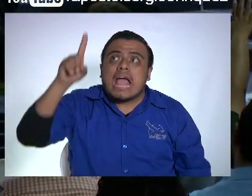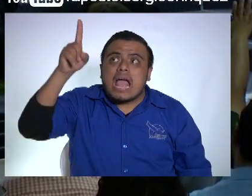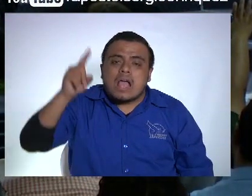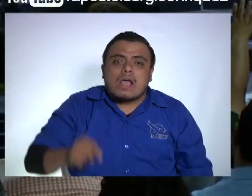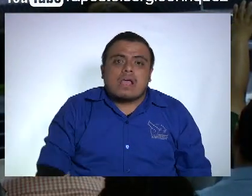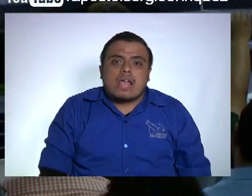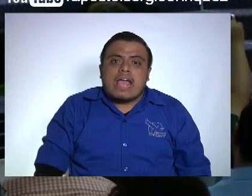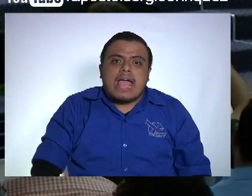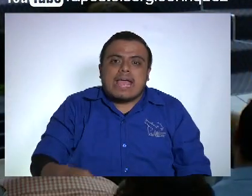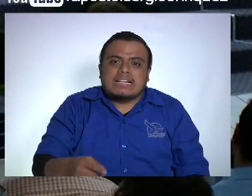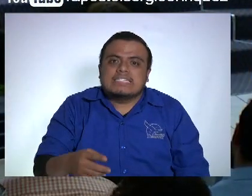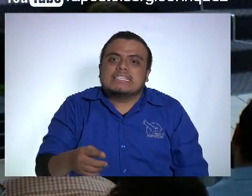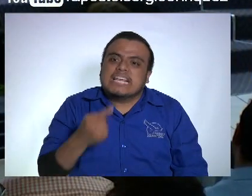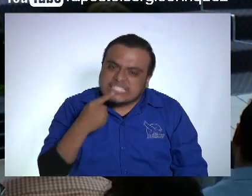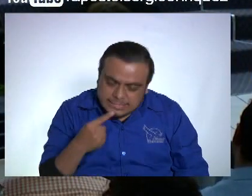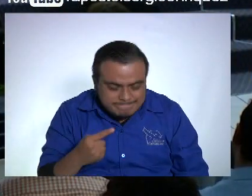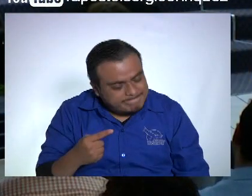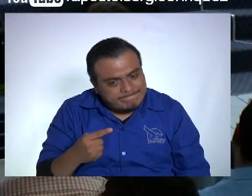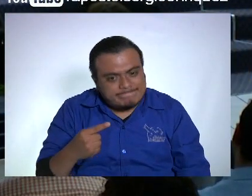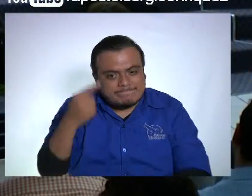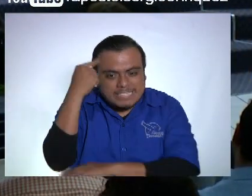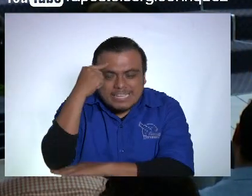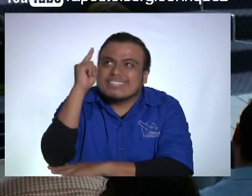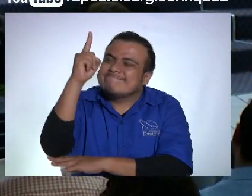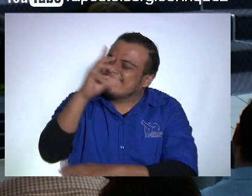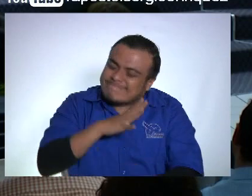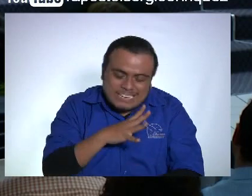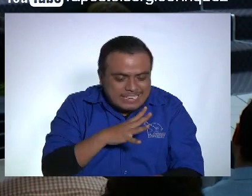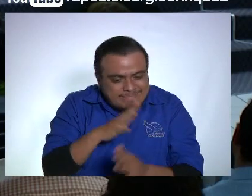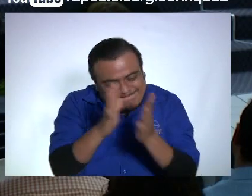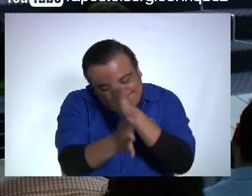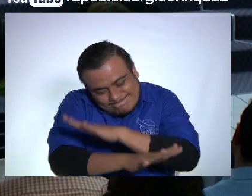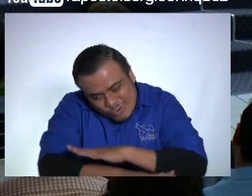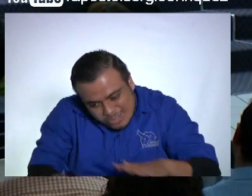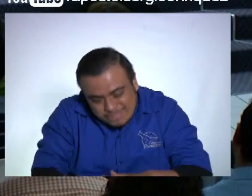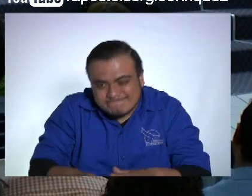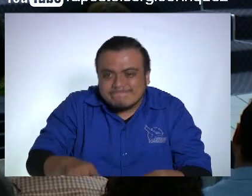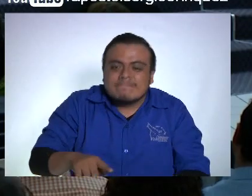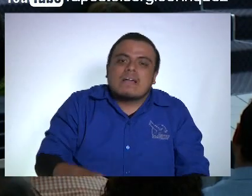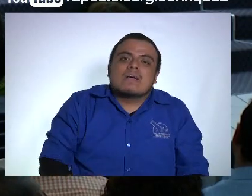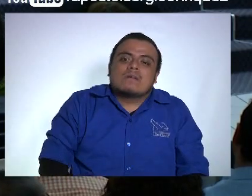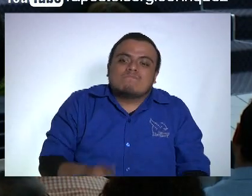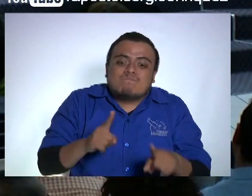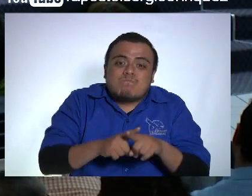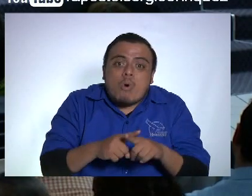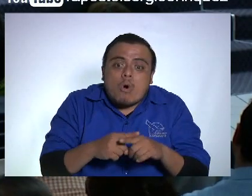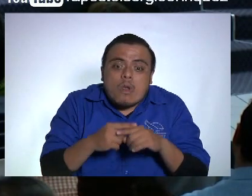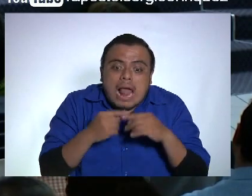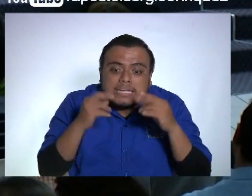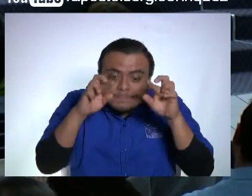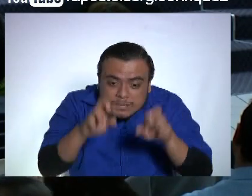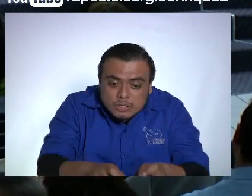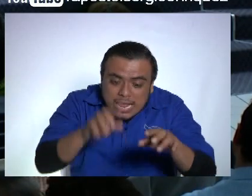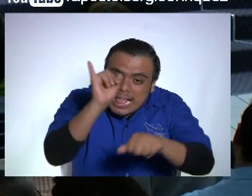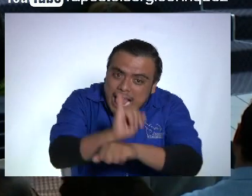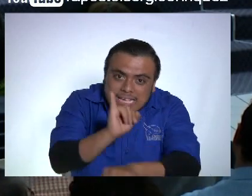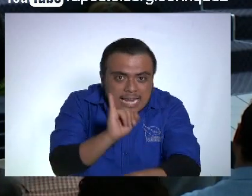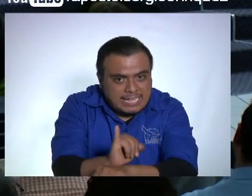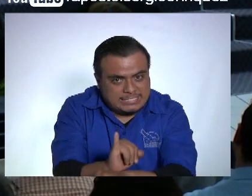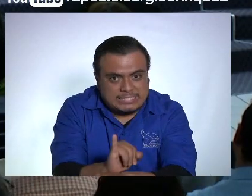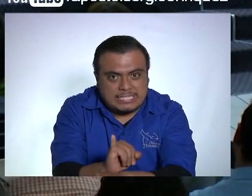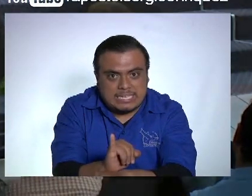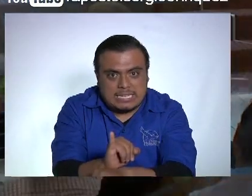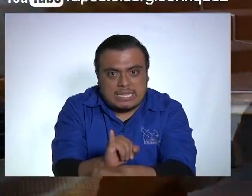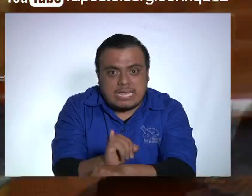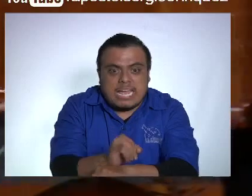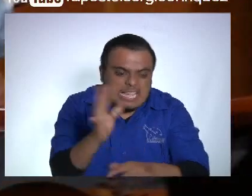morir, tengo que morir en la cruz, tengo que morir por mis hijos, tengo que morir por ellos, porque van a tener victoria y los voy a sacar